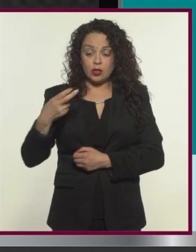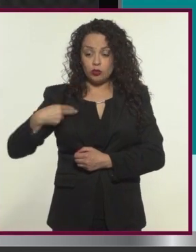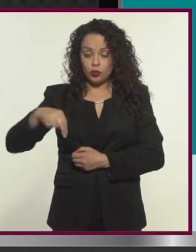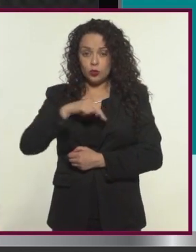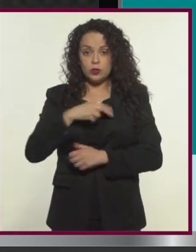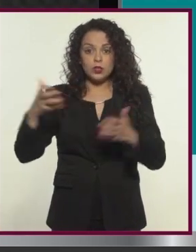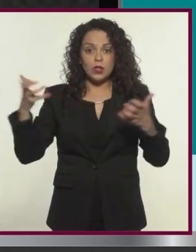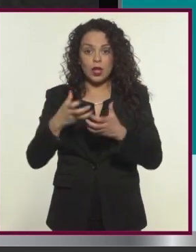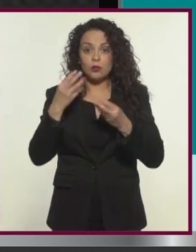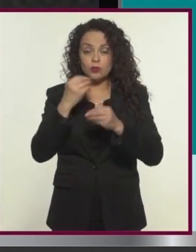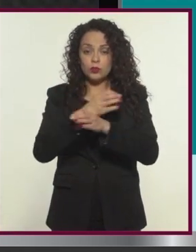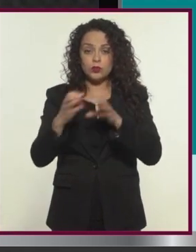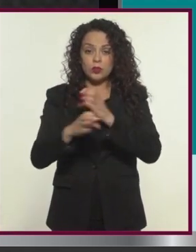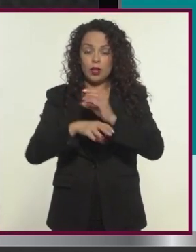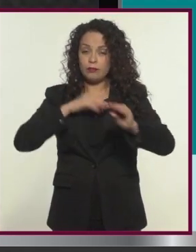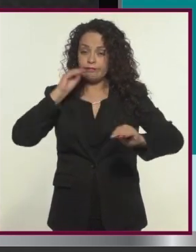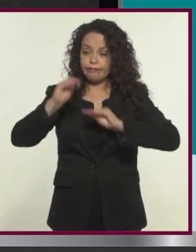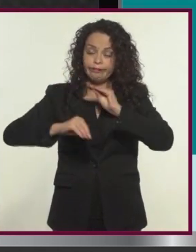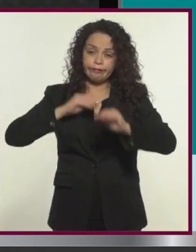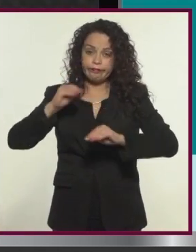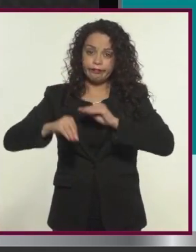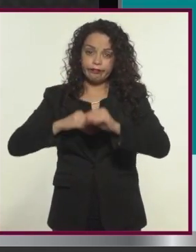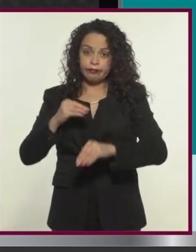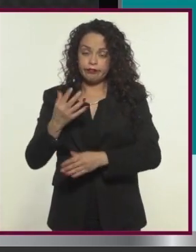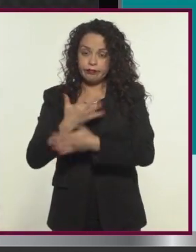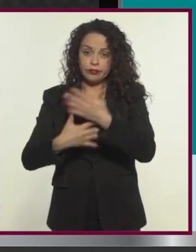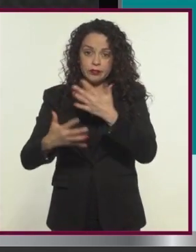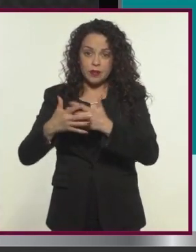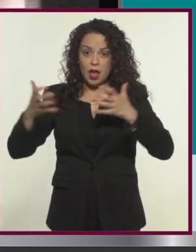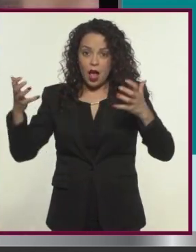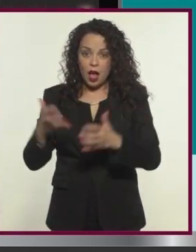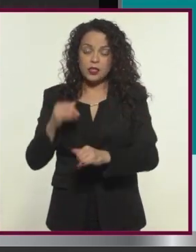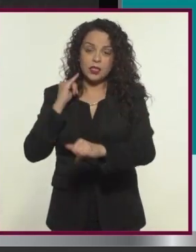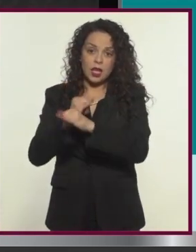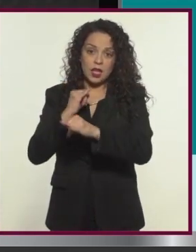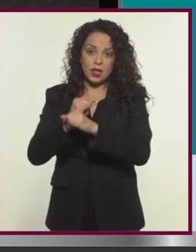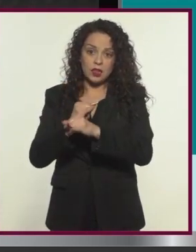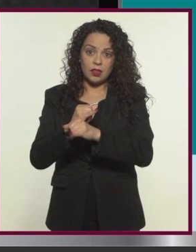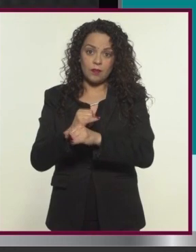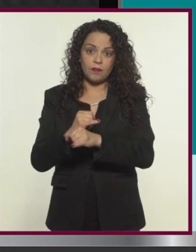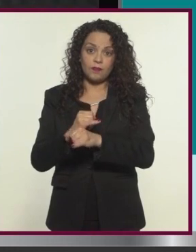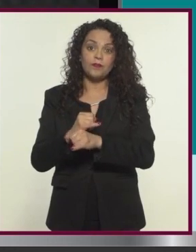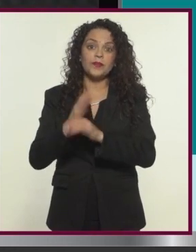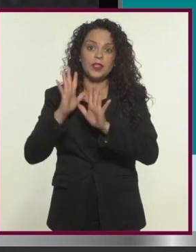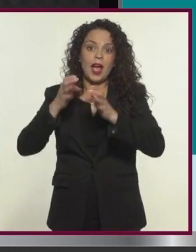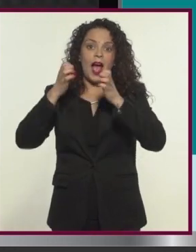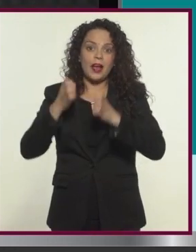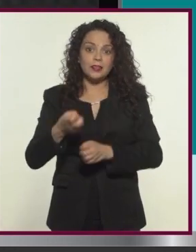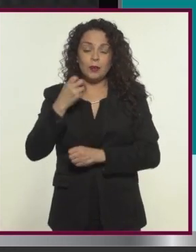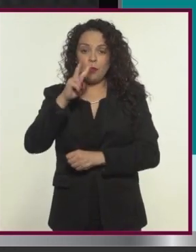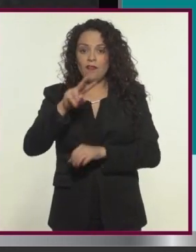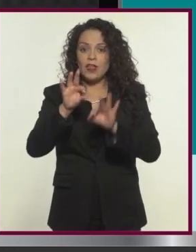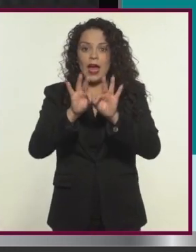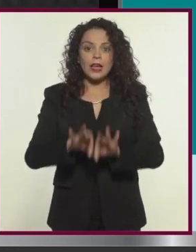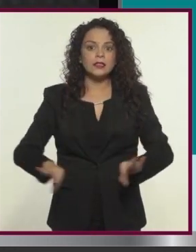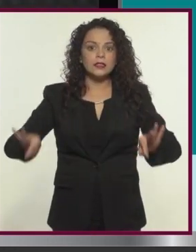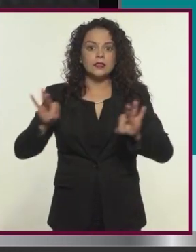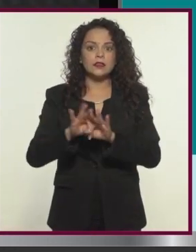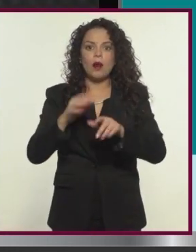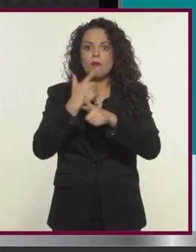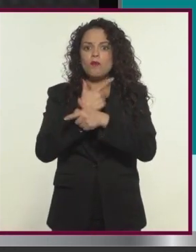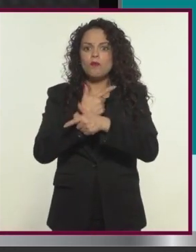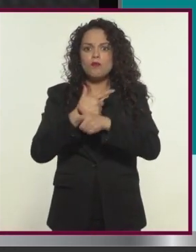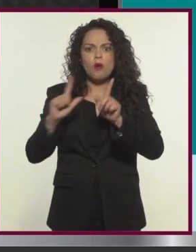que nosotros mismos seamos creadores de muchas de las cosas que hay en Internet. Ya estamos ahí. Entonces, es muy importante que cualquiera